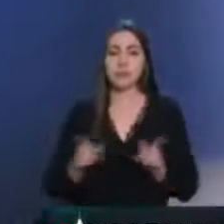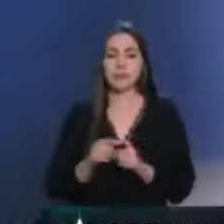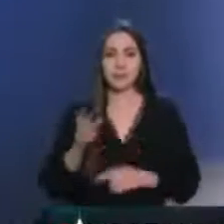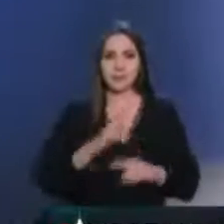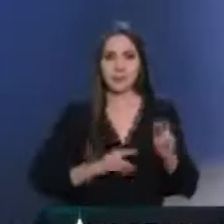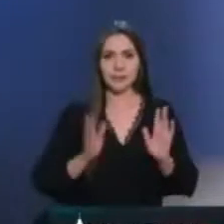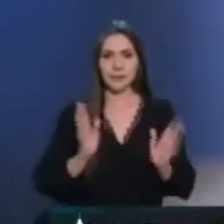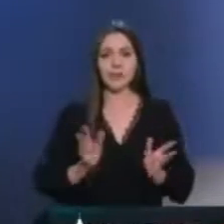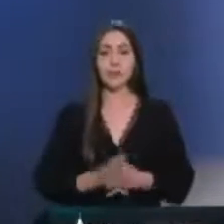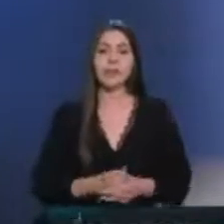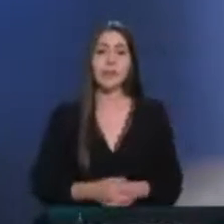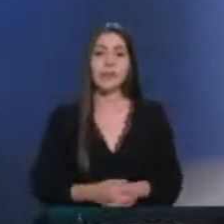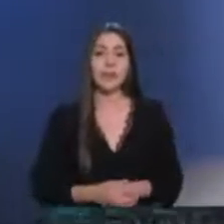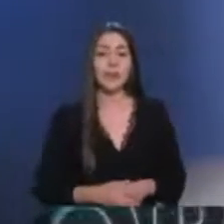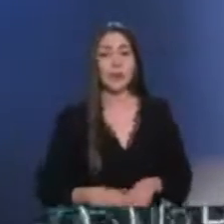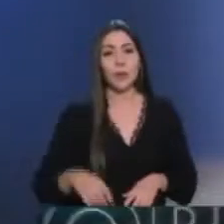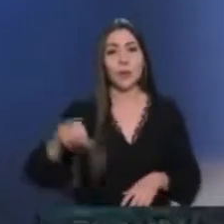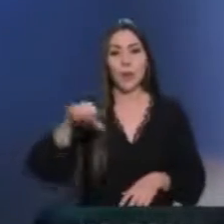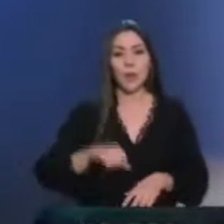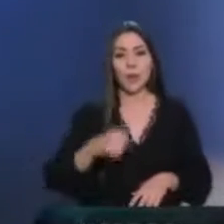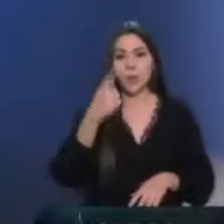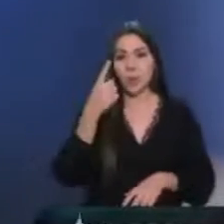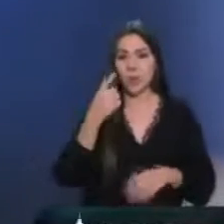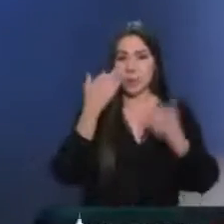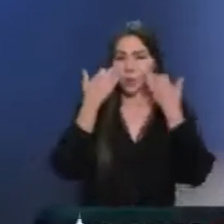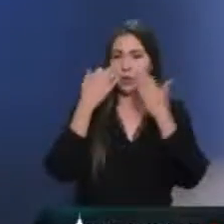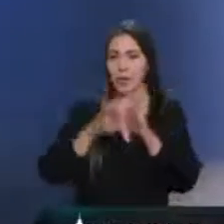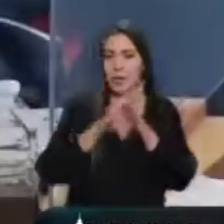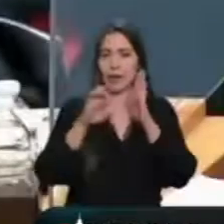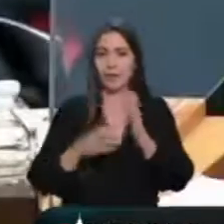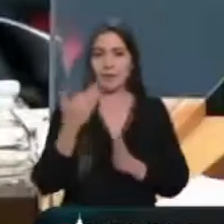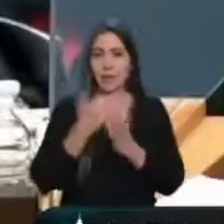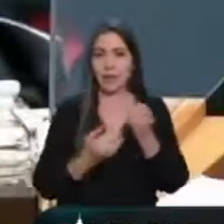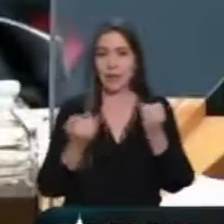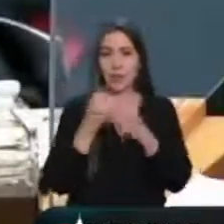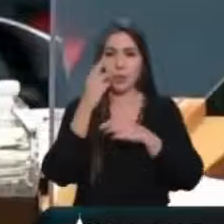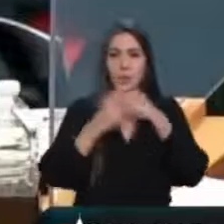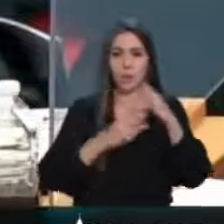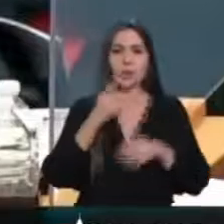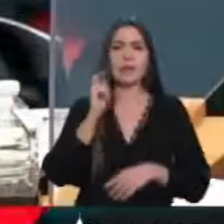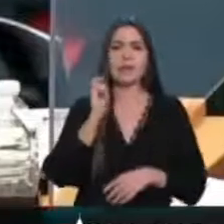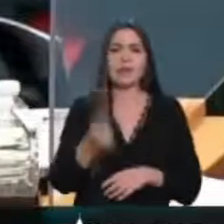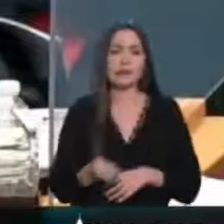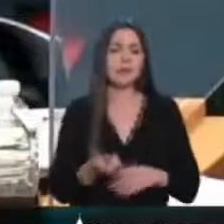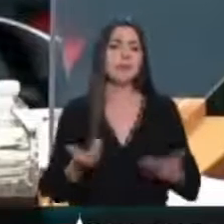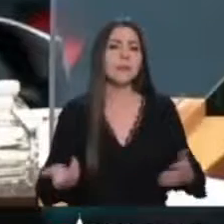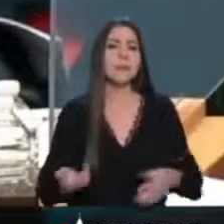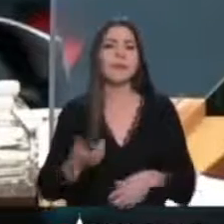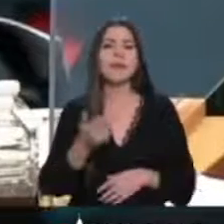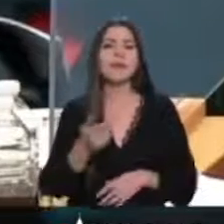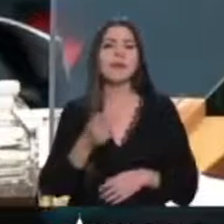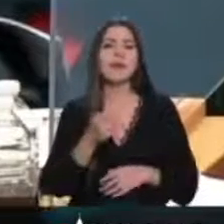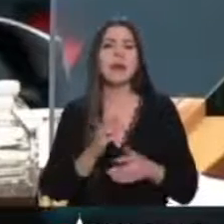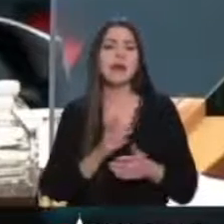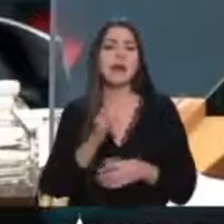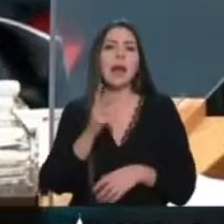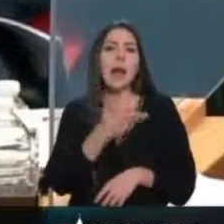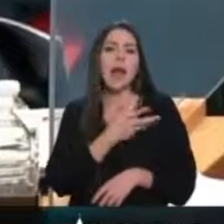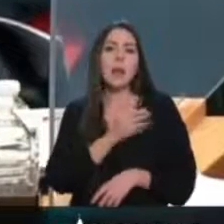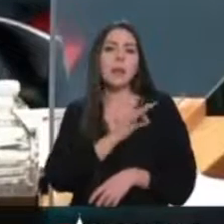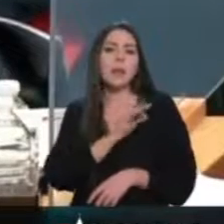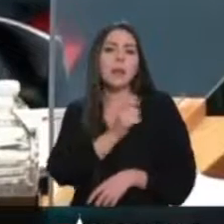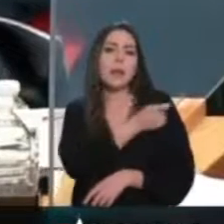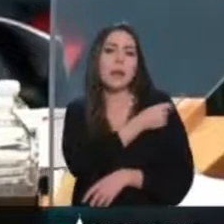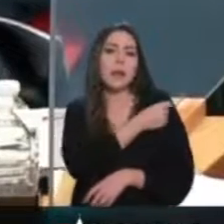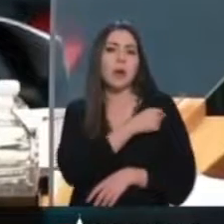Hoy por hoy, uno de los grandes ejemplos de desigualdad en el mundo es el acceso a la vacunación, tema que también estuvo muy presente